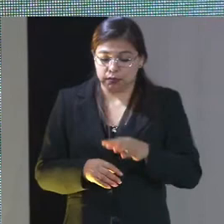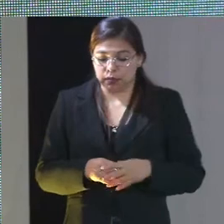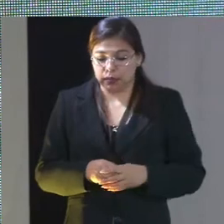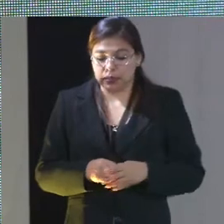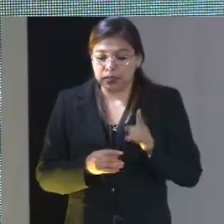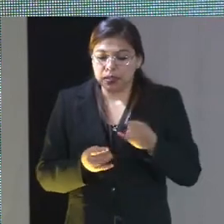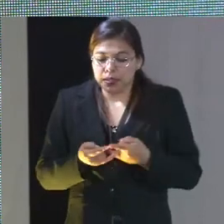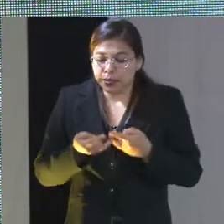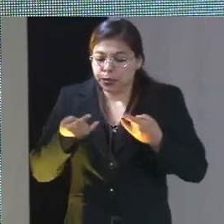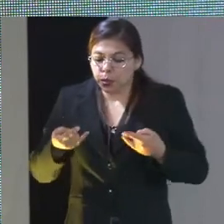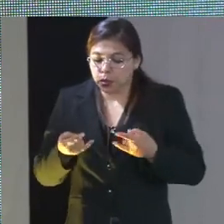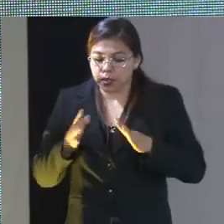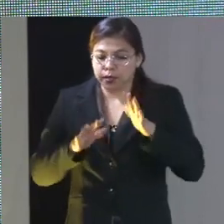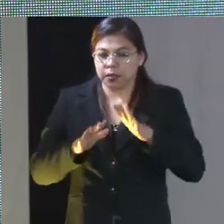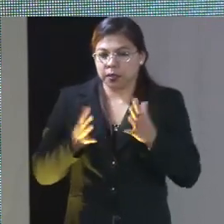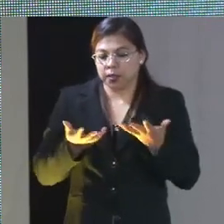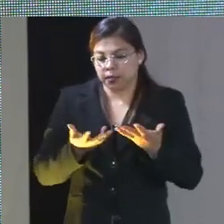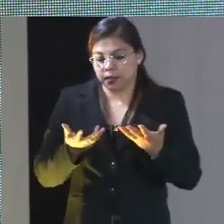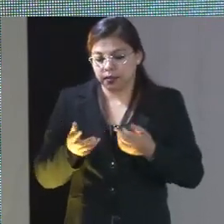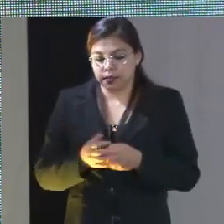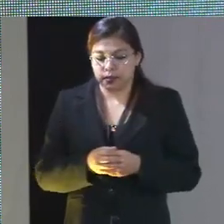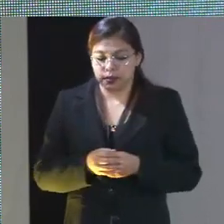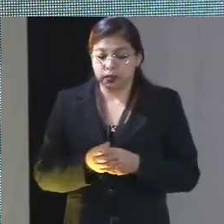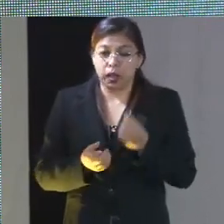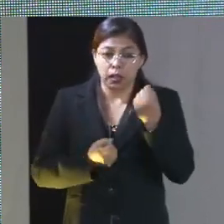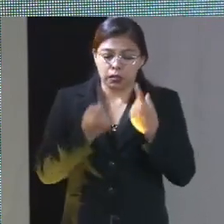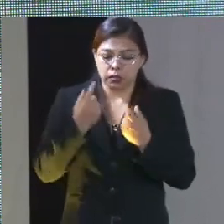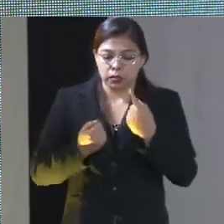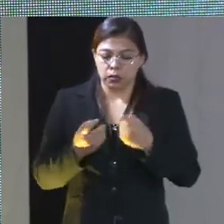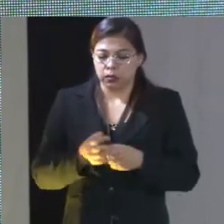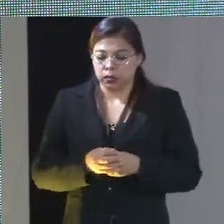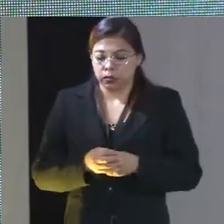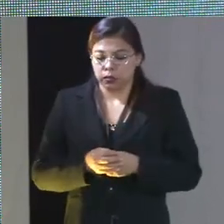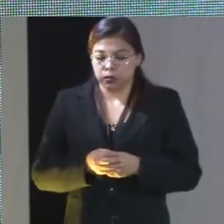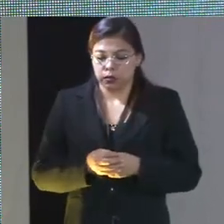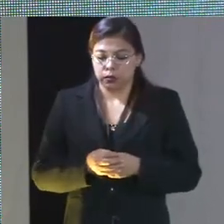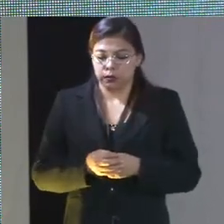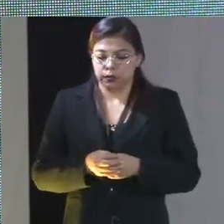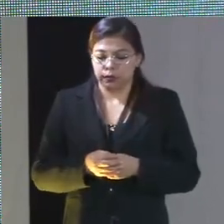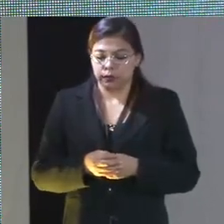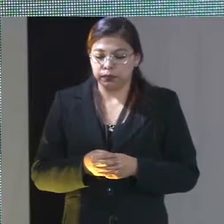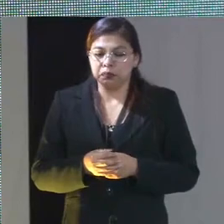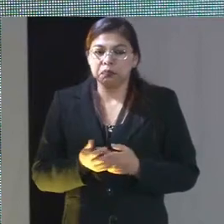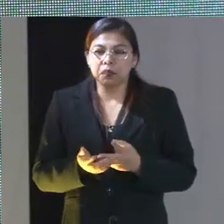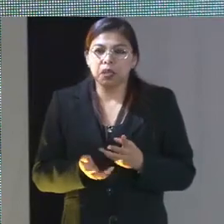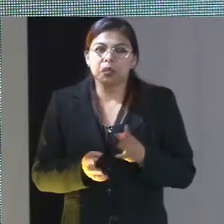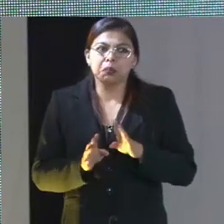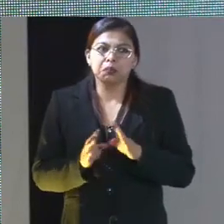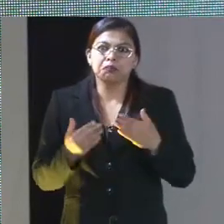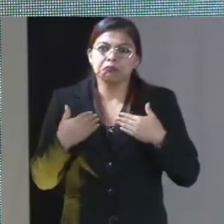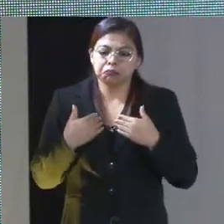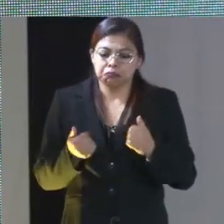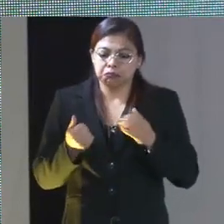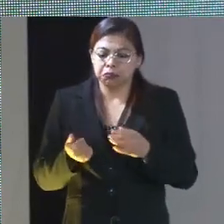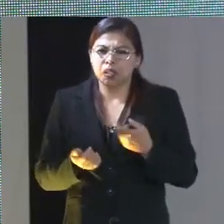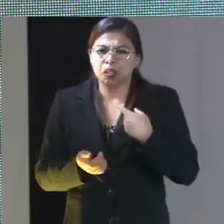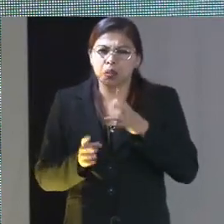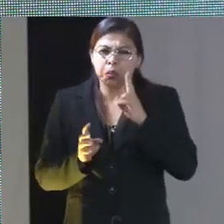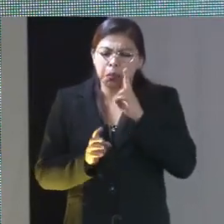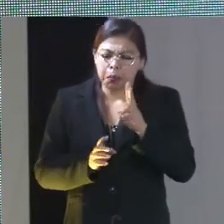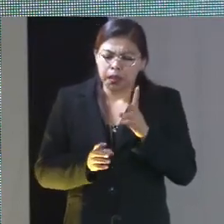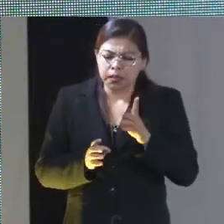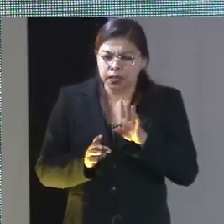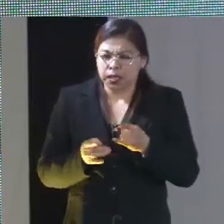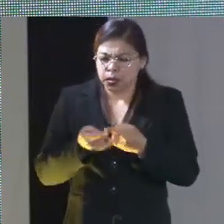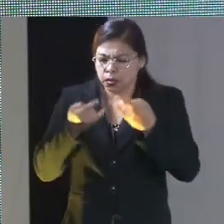histórico, a veces creo se excede. Algunos atendibles, de verdad atendibles, se ubican en el